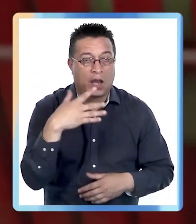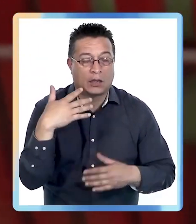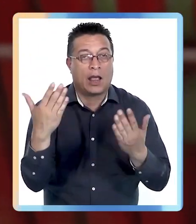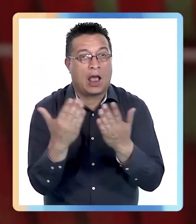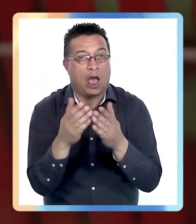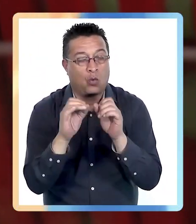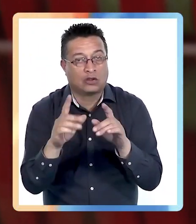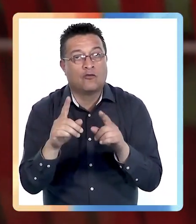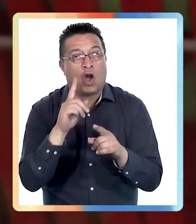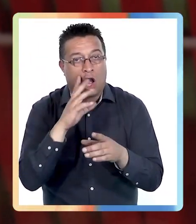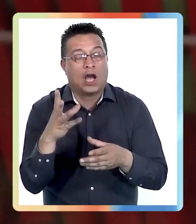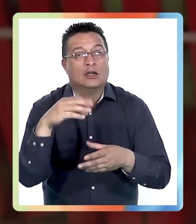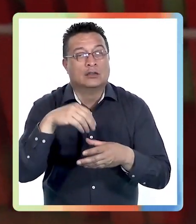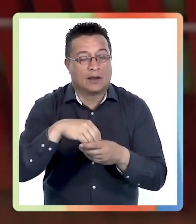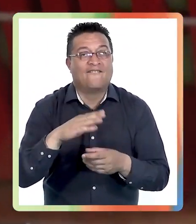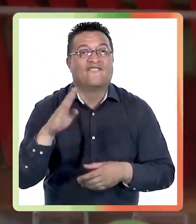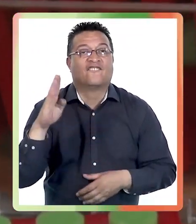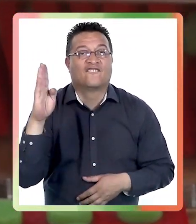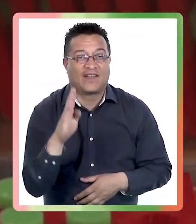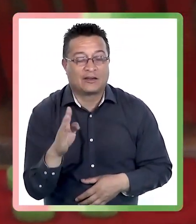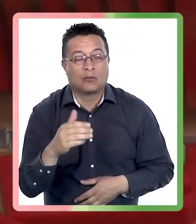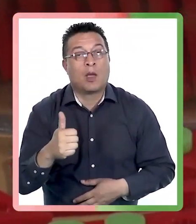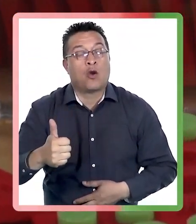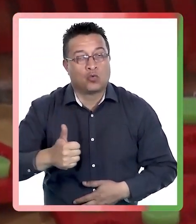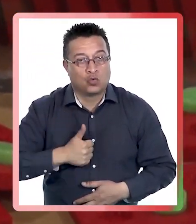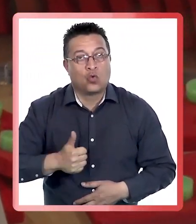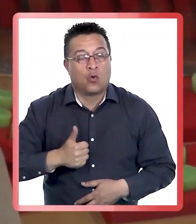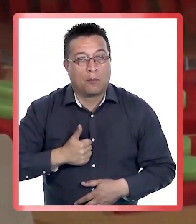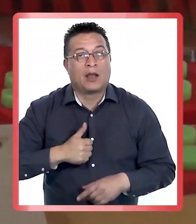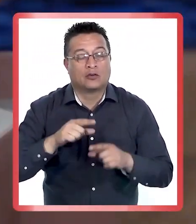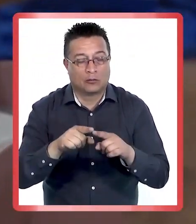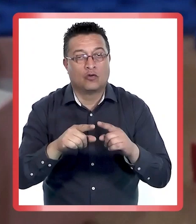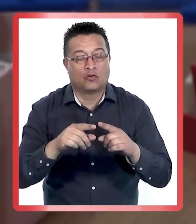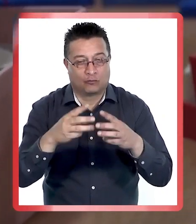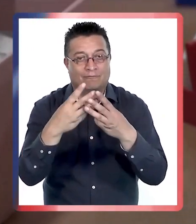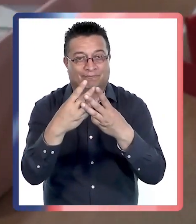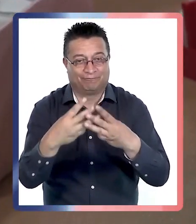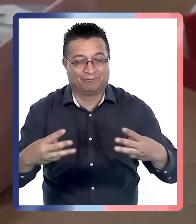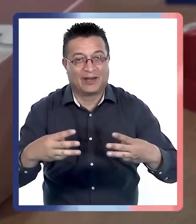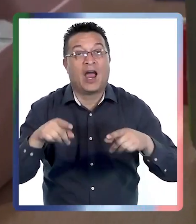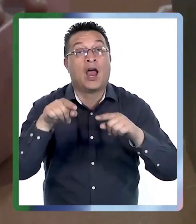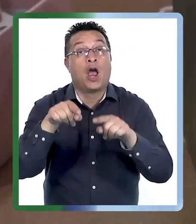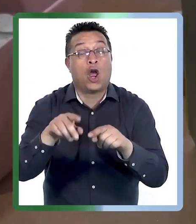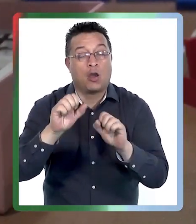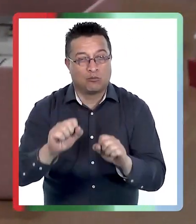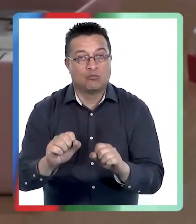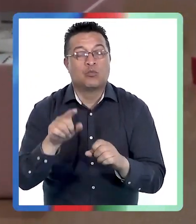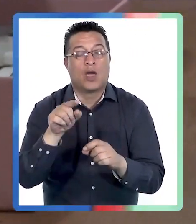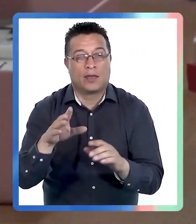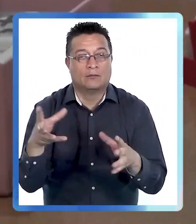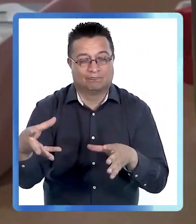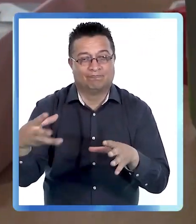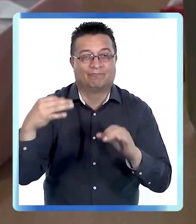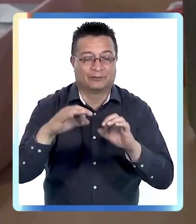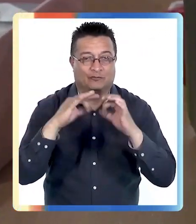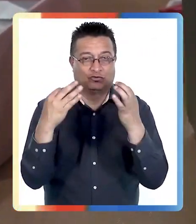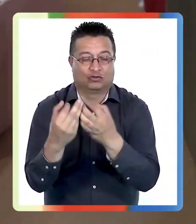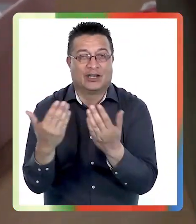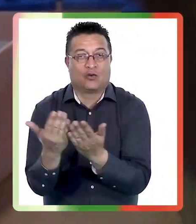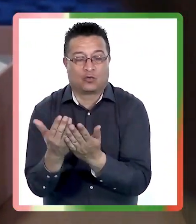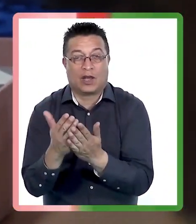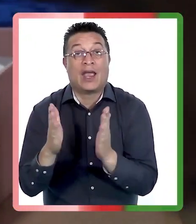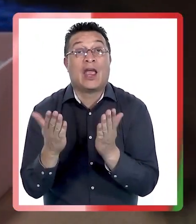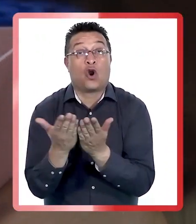los implementos educativos correspondientes es básico para el cumplimiento de la malla curricular y para el desarrollo integral de los alumnos